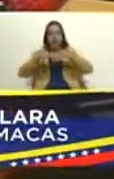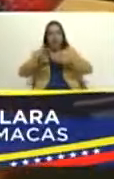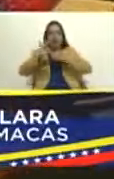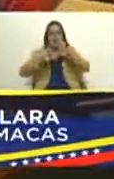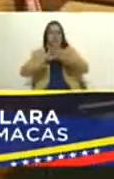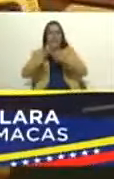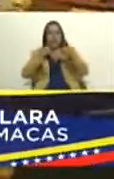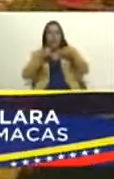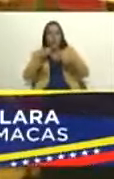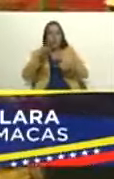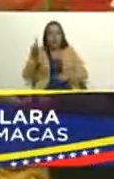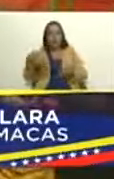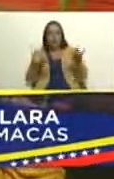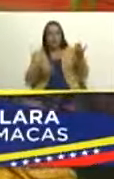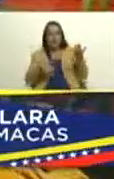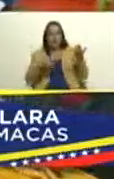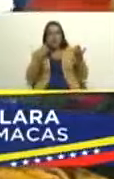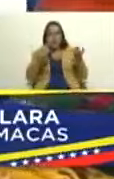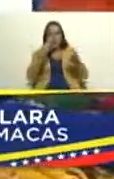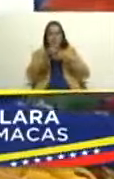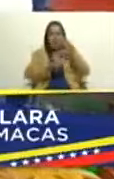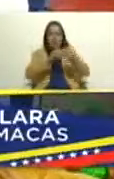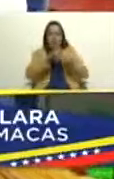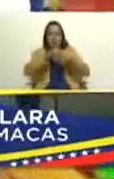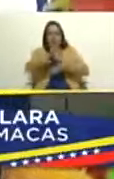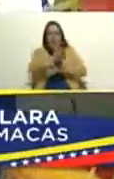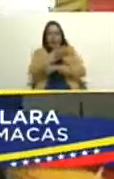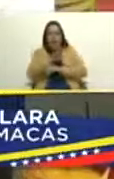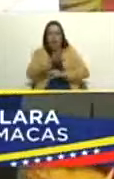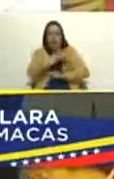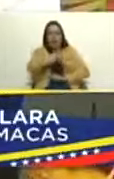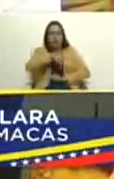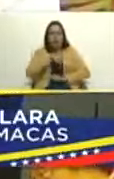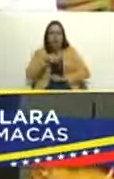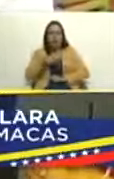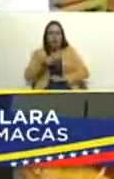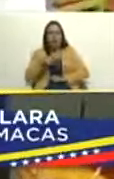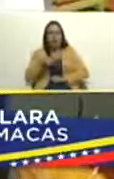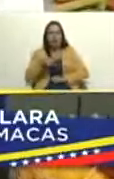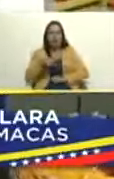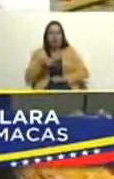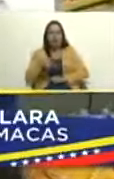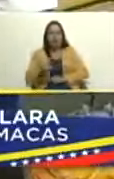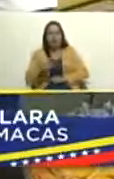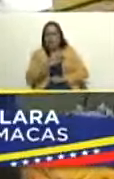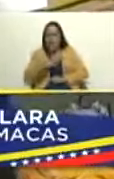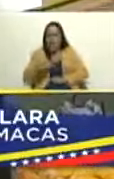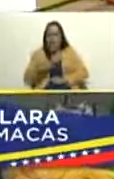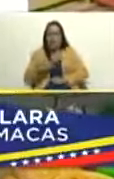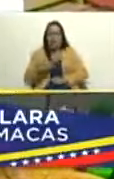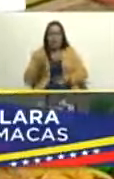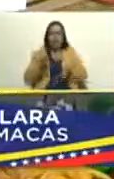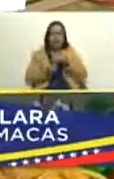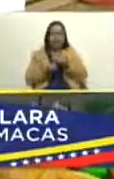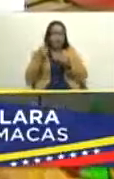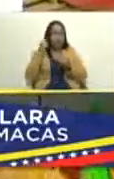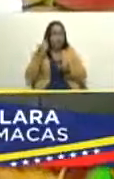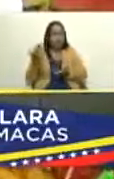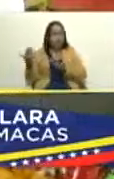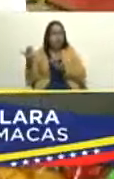el 4, porque usted dijo que está haciendo una canción con nuestra querida primera combatiente, con la doctora Cilia Flores.